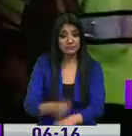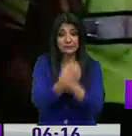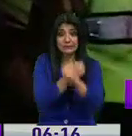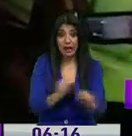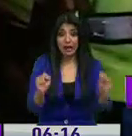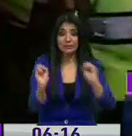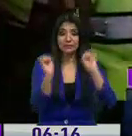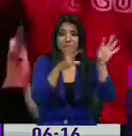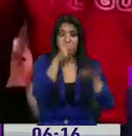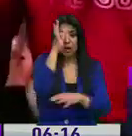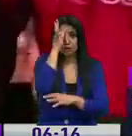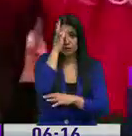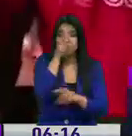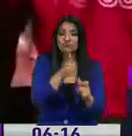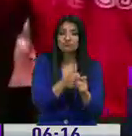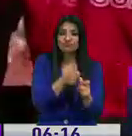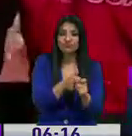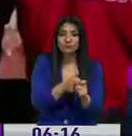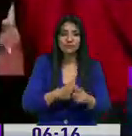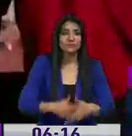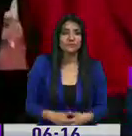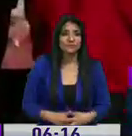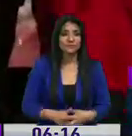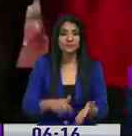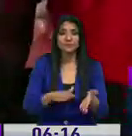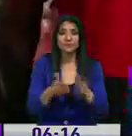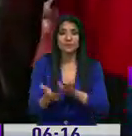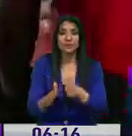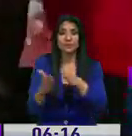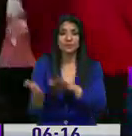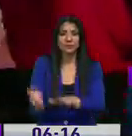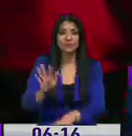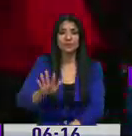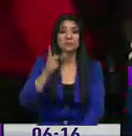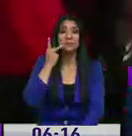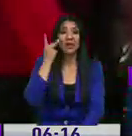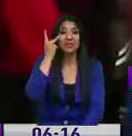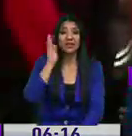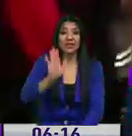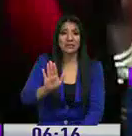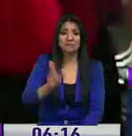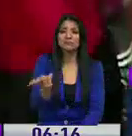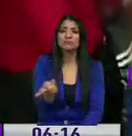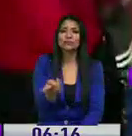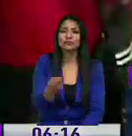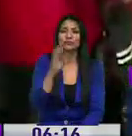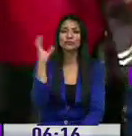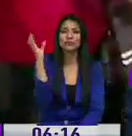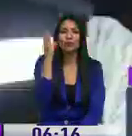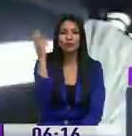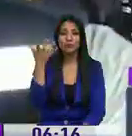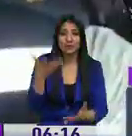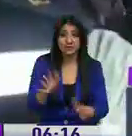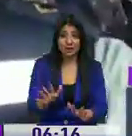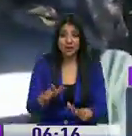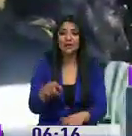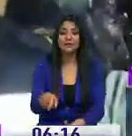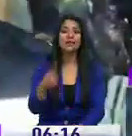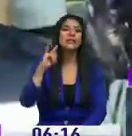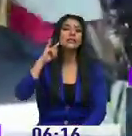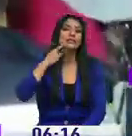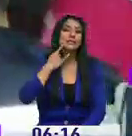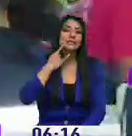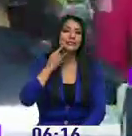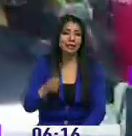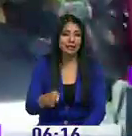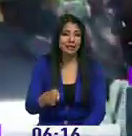local los restos de ubaldo marín y claudia soto ambos de nacionalidad colombiana junto a los del infante